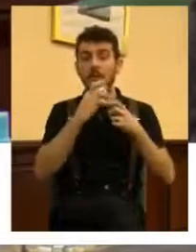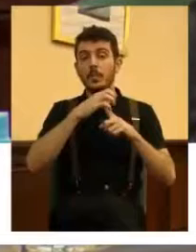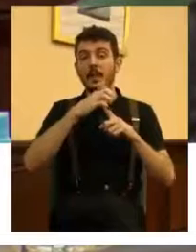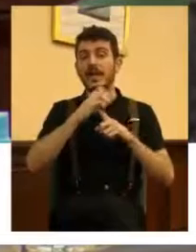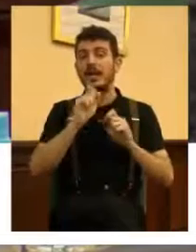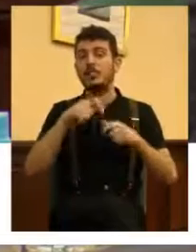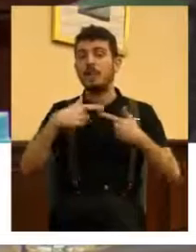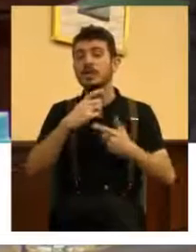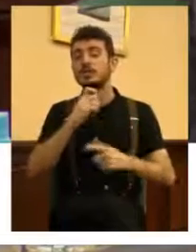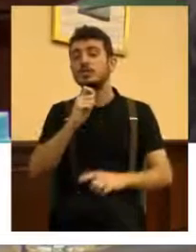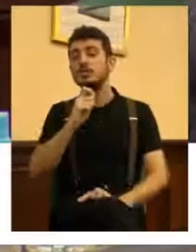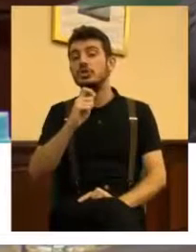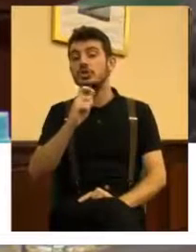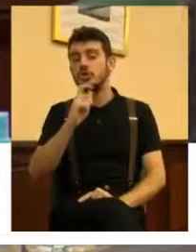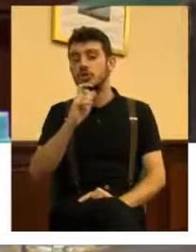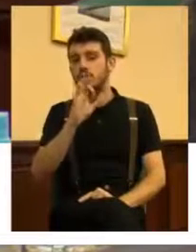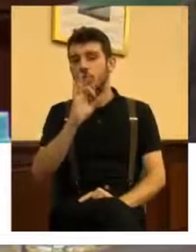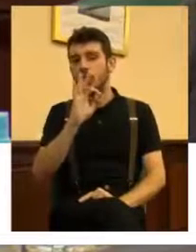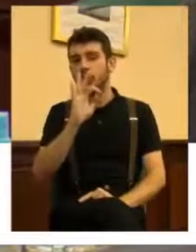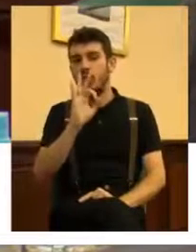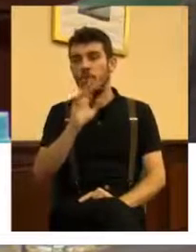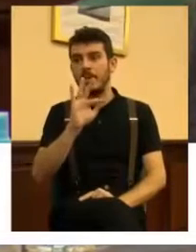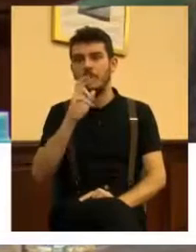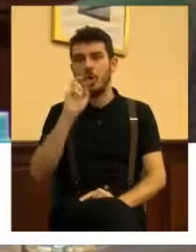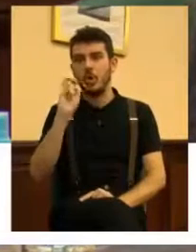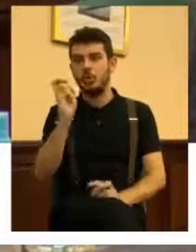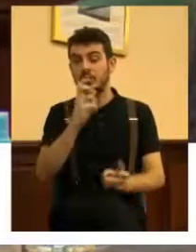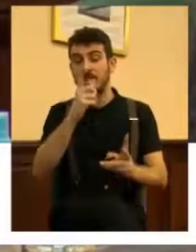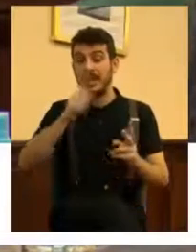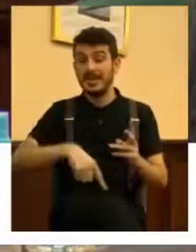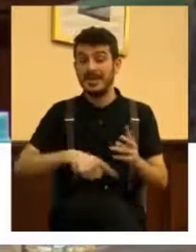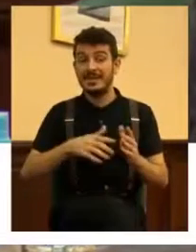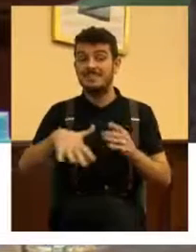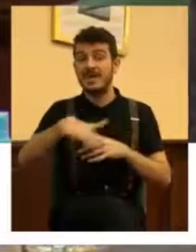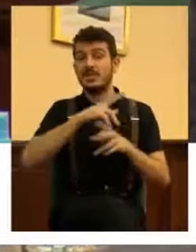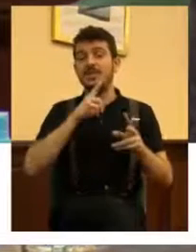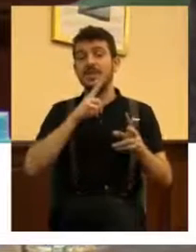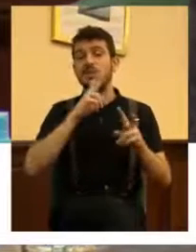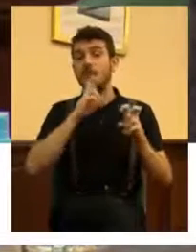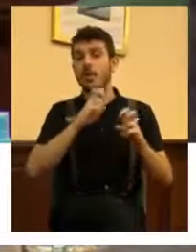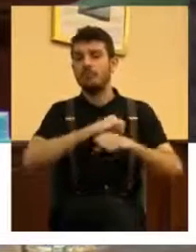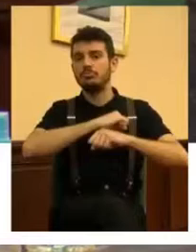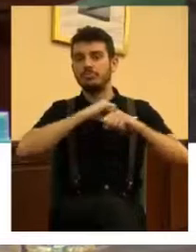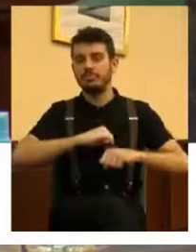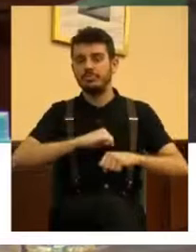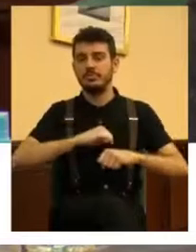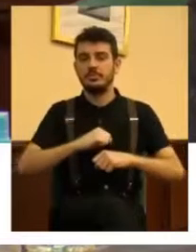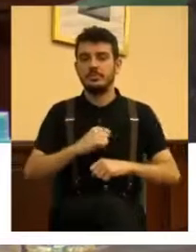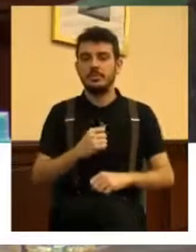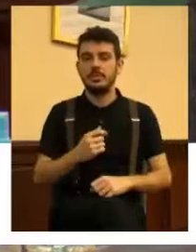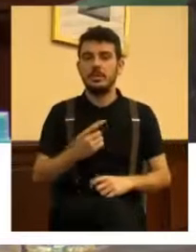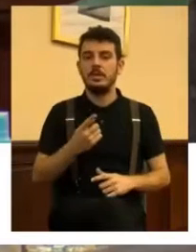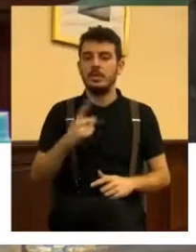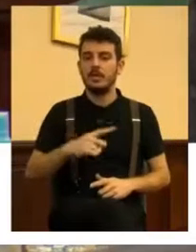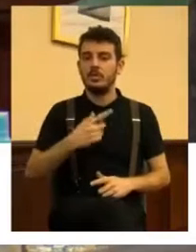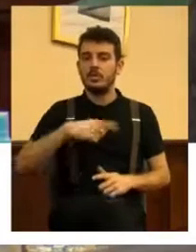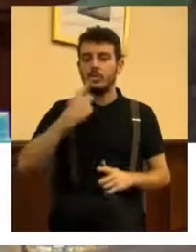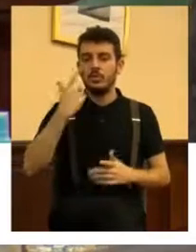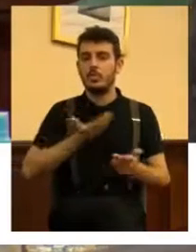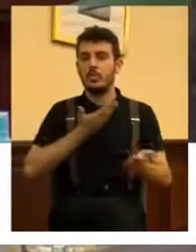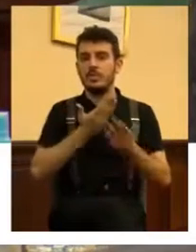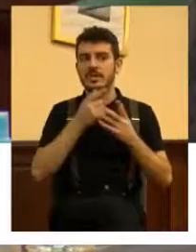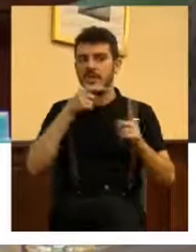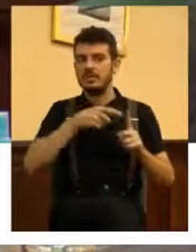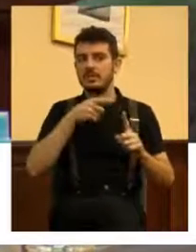Natural del Soto y de otros, incluso la implementación de nuevos espacios verdes. Y, desde luego, también tenemos nuestras propuestas en